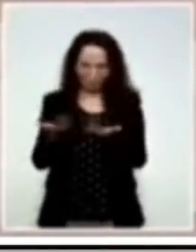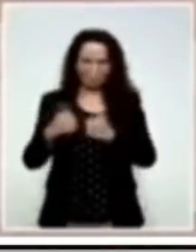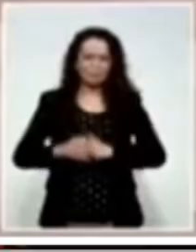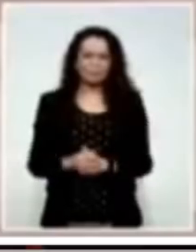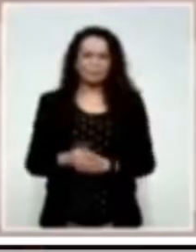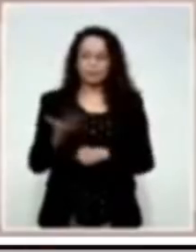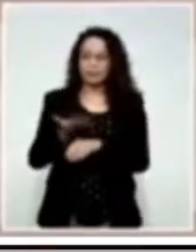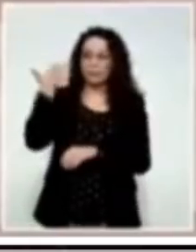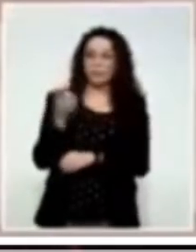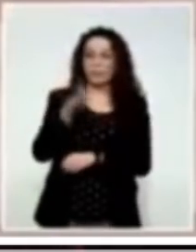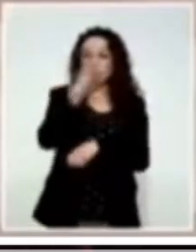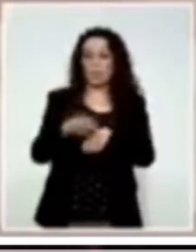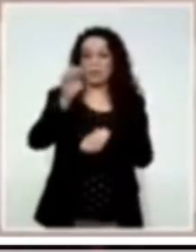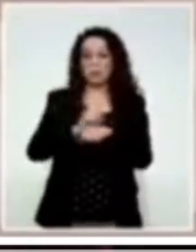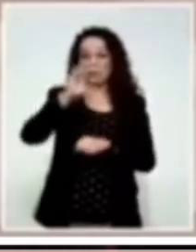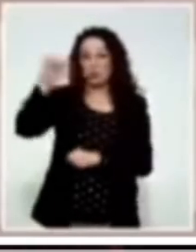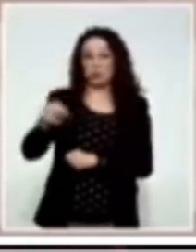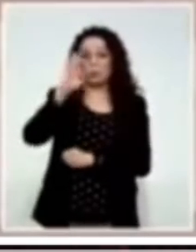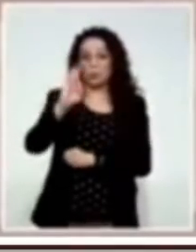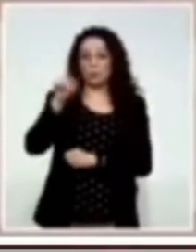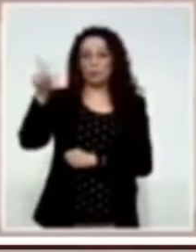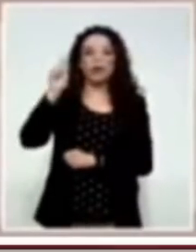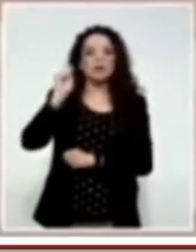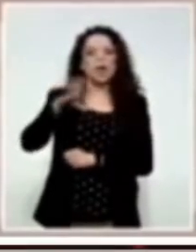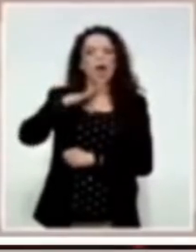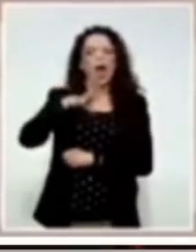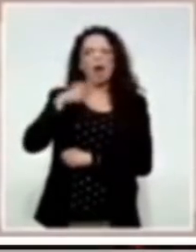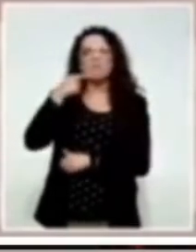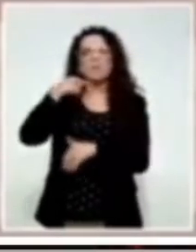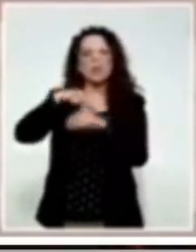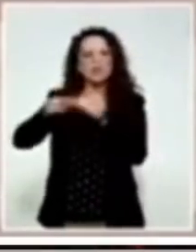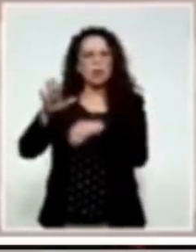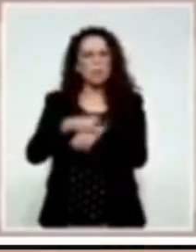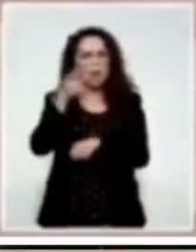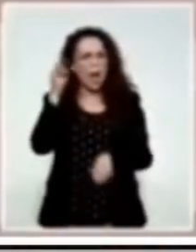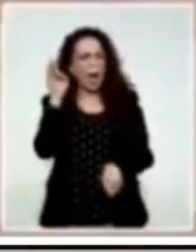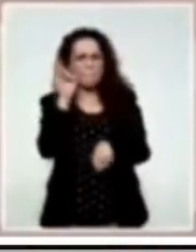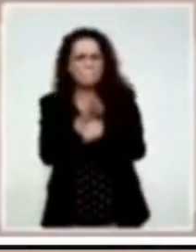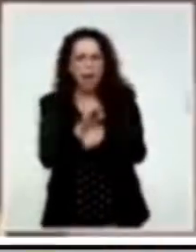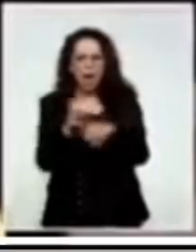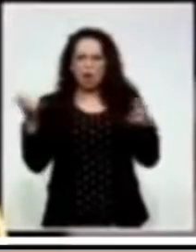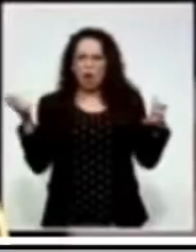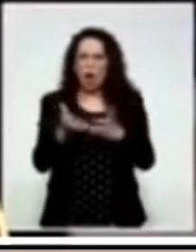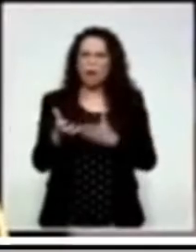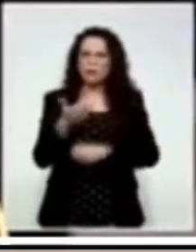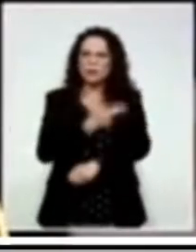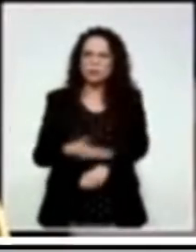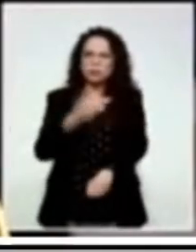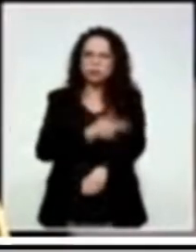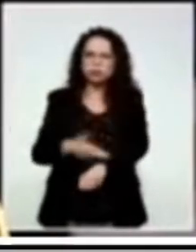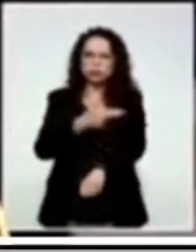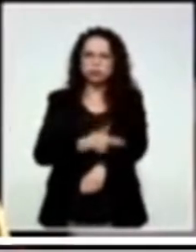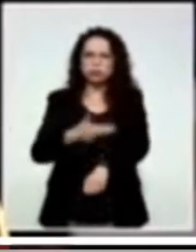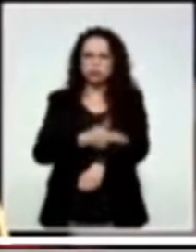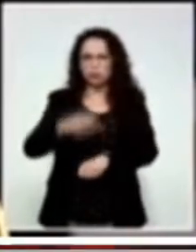de la Judicatura Federal recibió una queja porque en uno de los amparos que se tramitó por